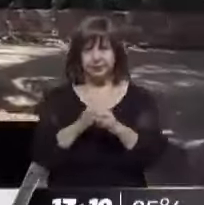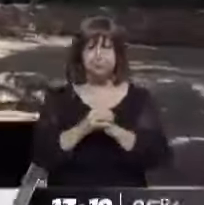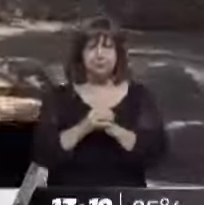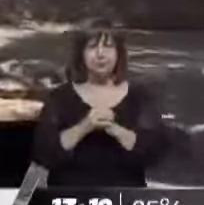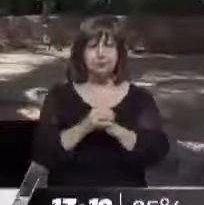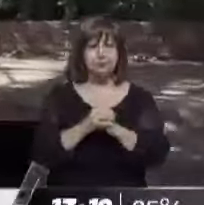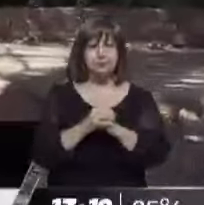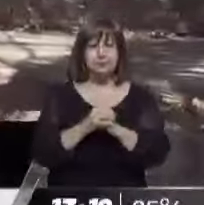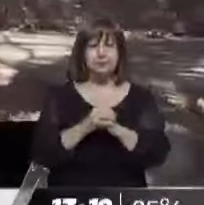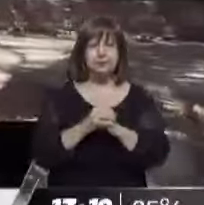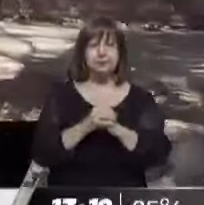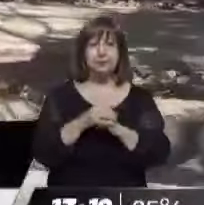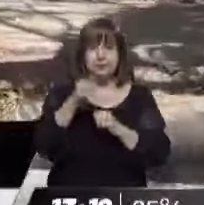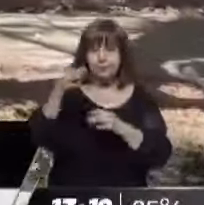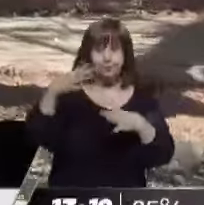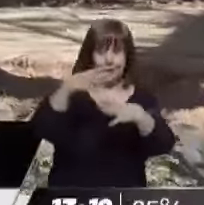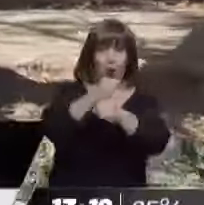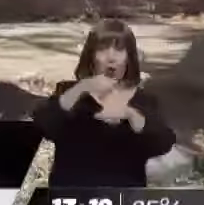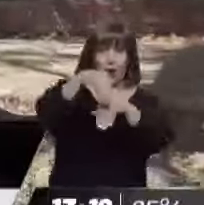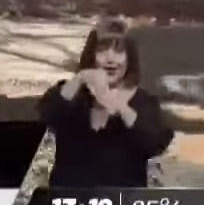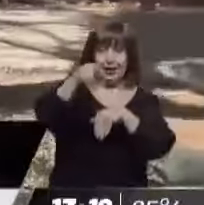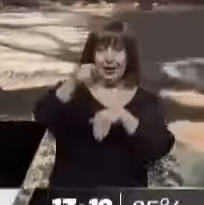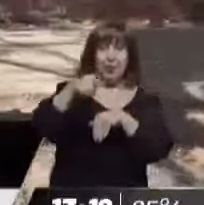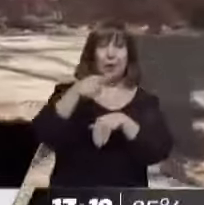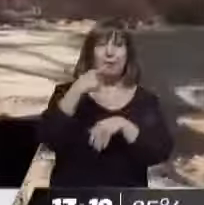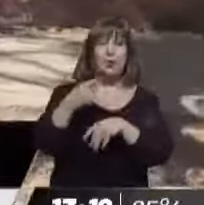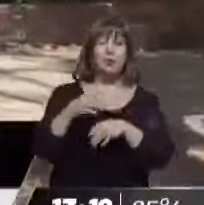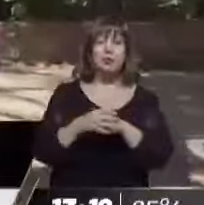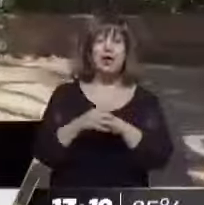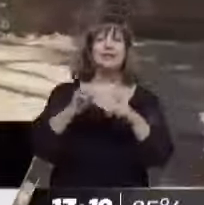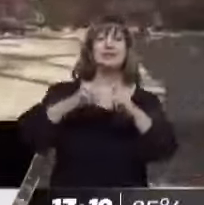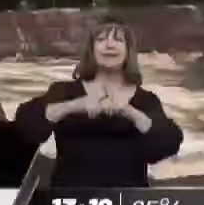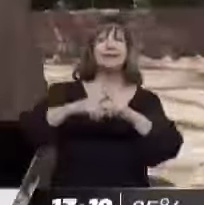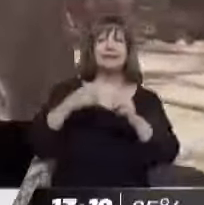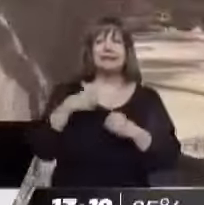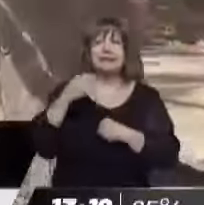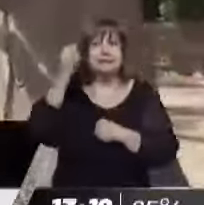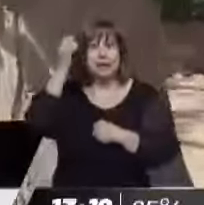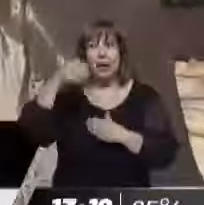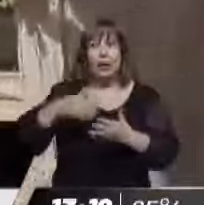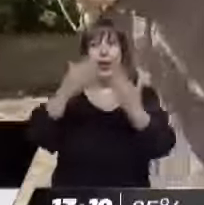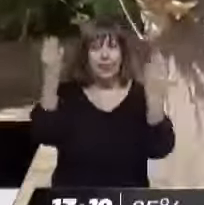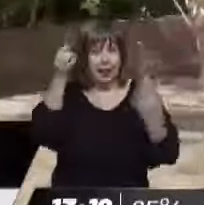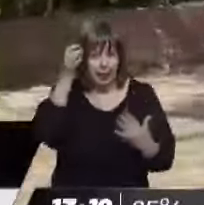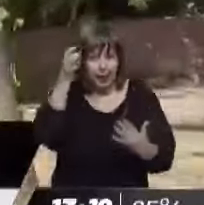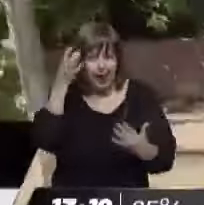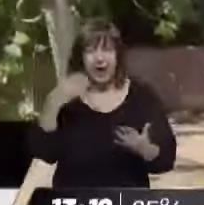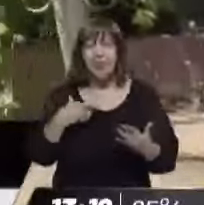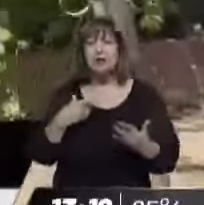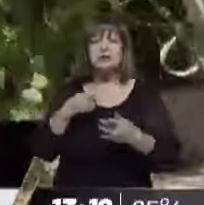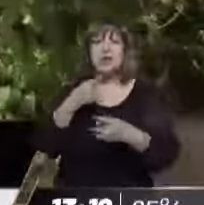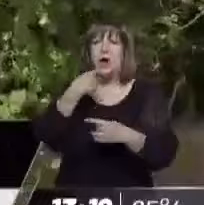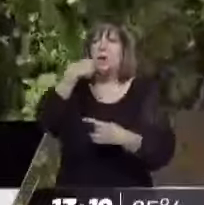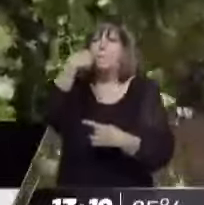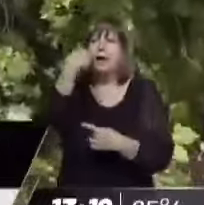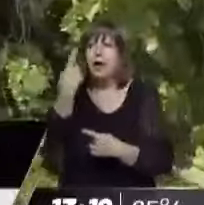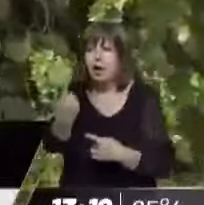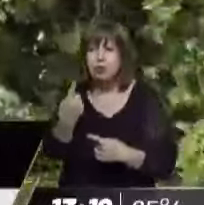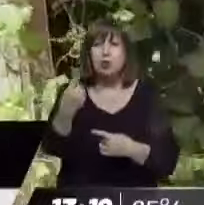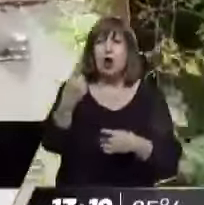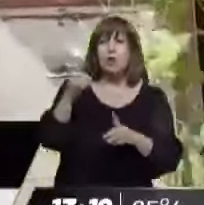acá tenemos, a ver, bueno. Chicos, buen día, perdón que los molestemos. Preguntarte nada más si